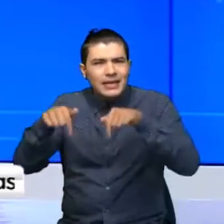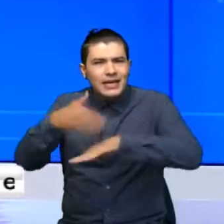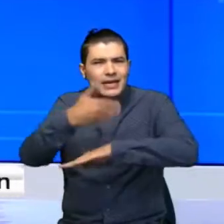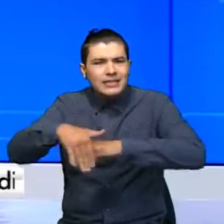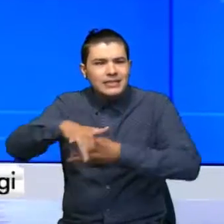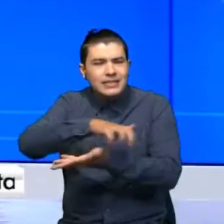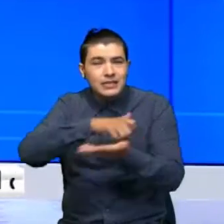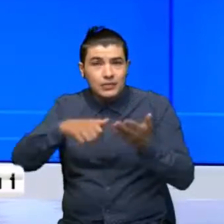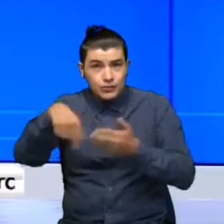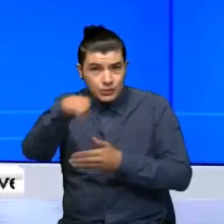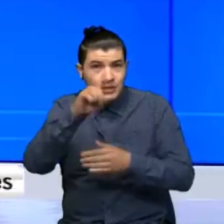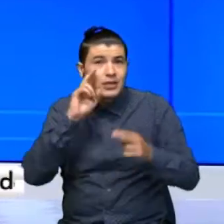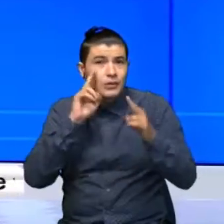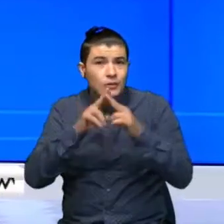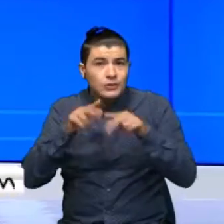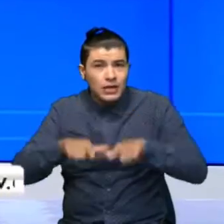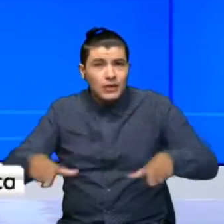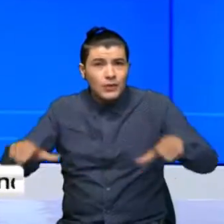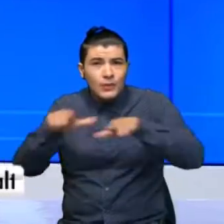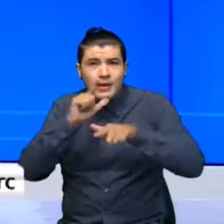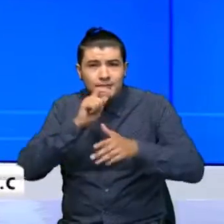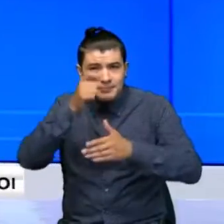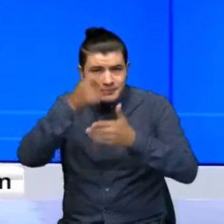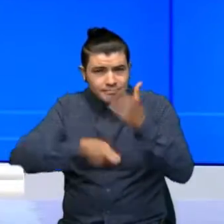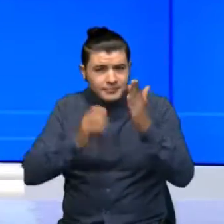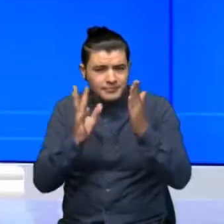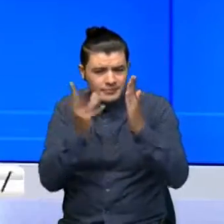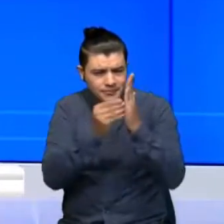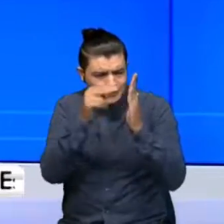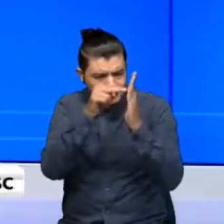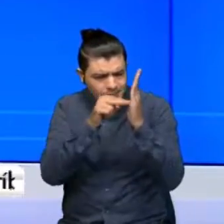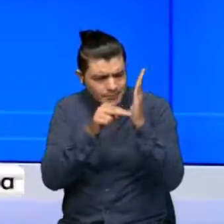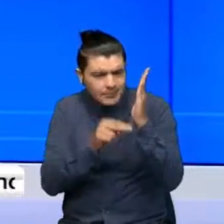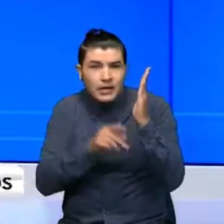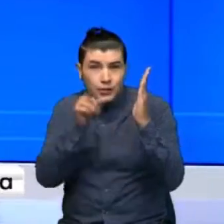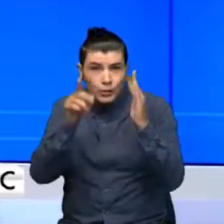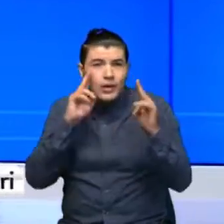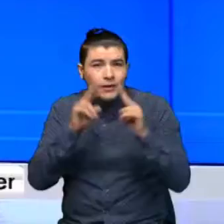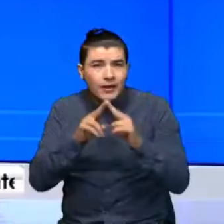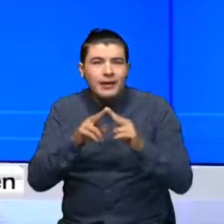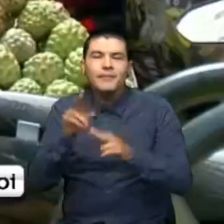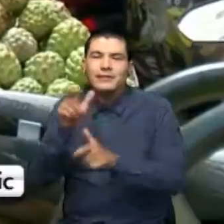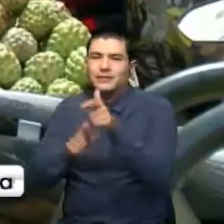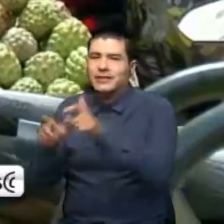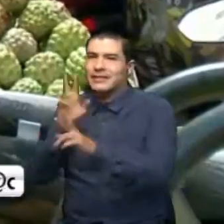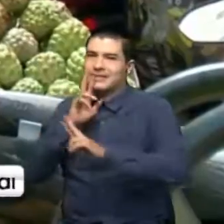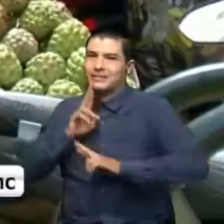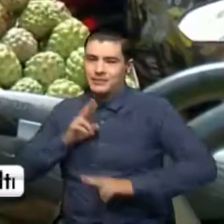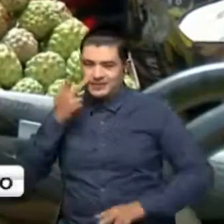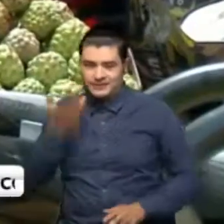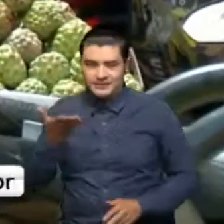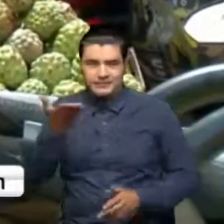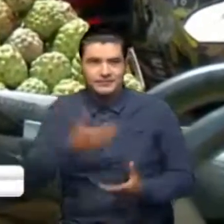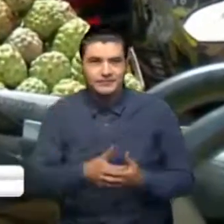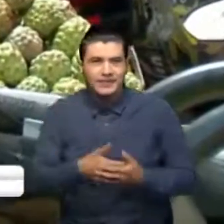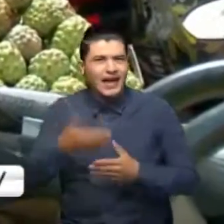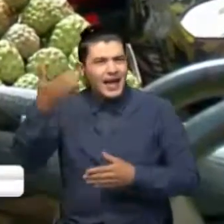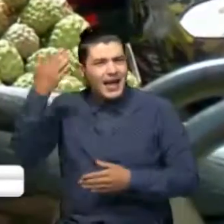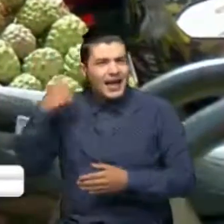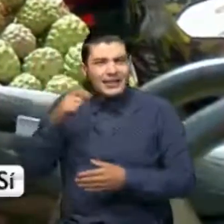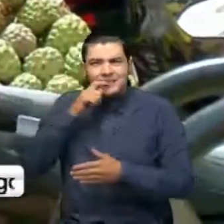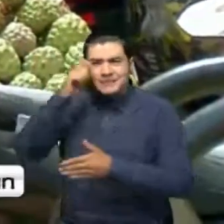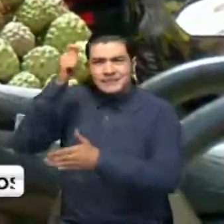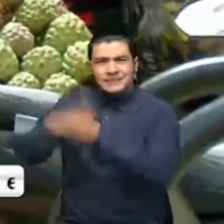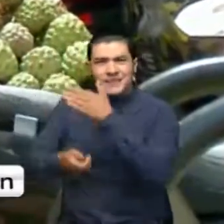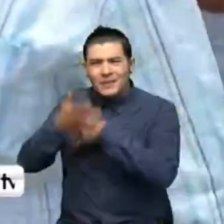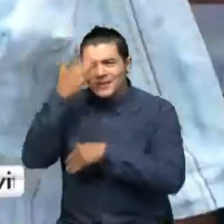conocen los puntos específicos del código de policía esto fue lo que nos contestamos luego de la polémica generada